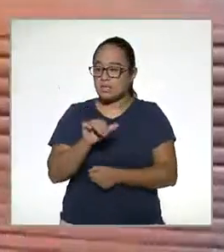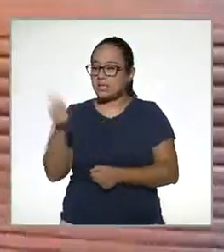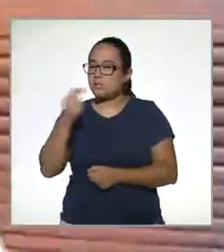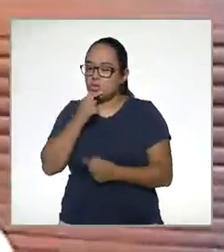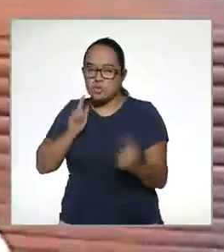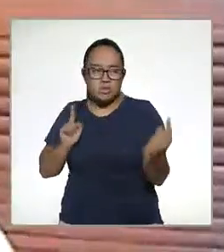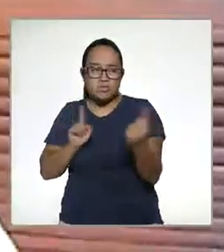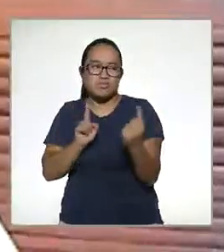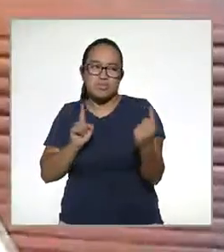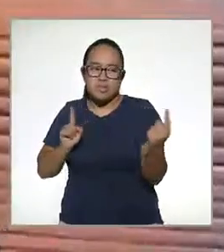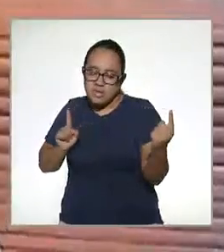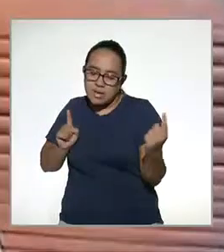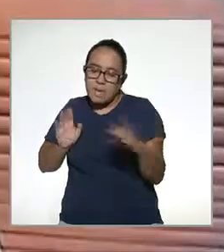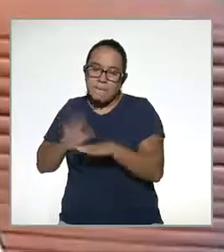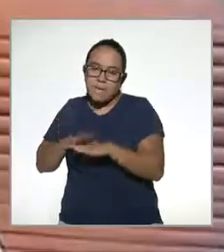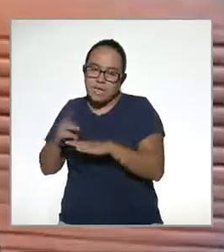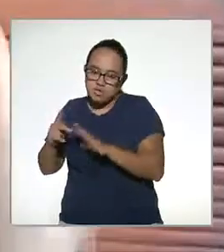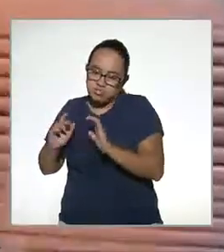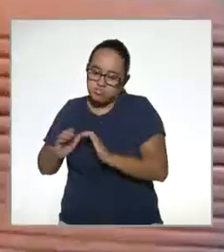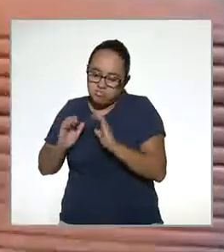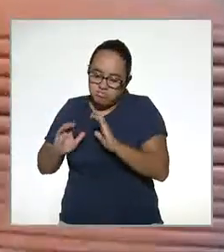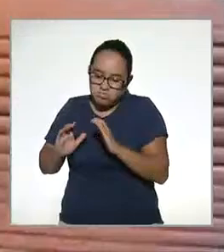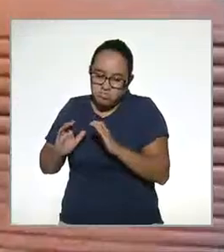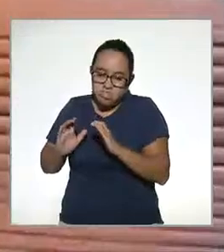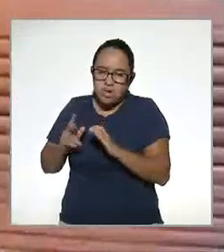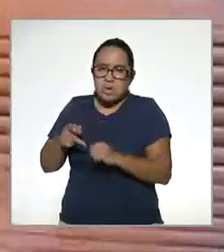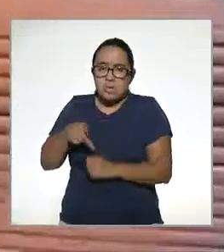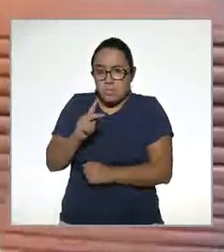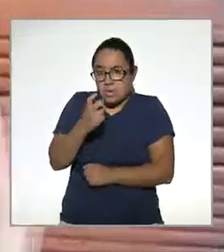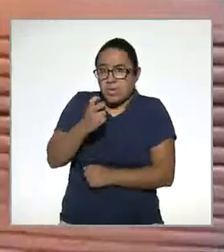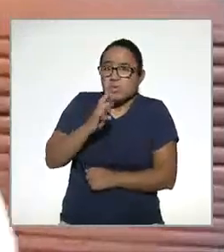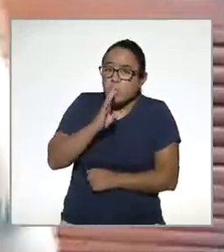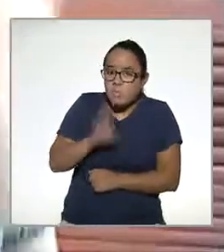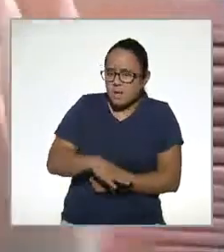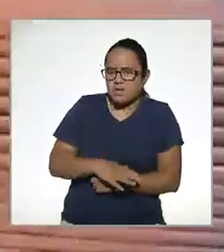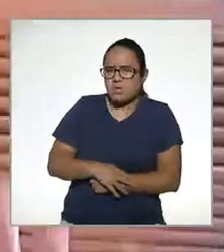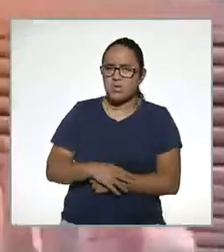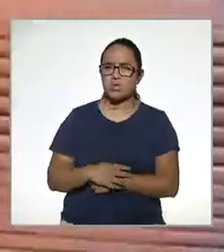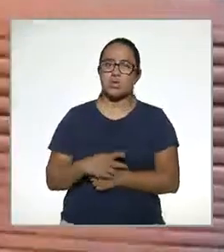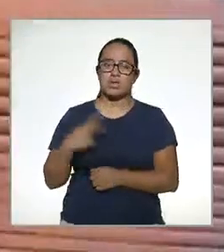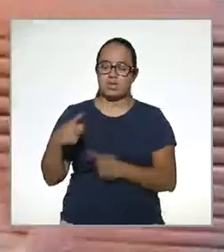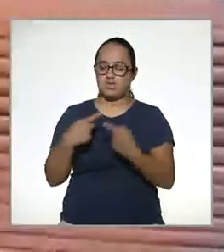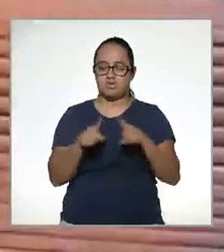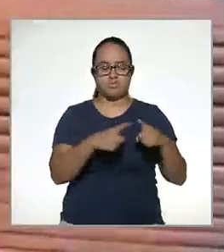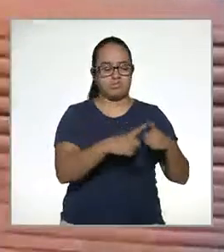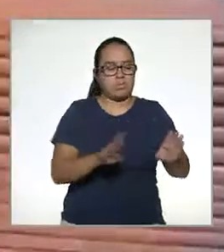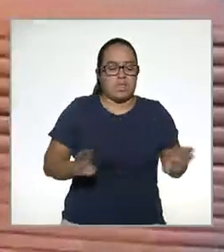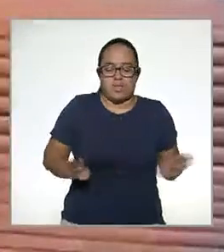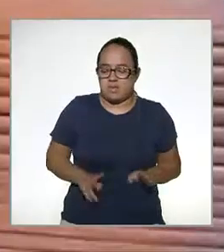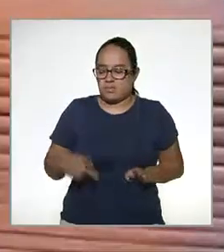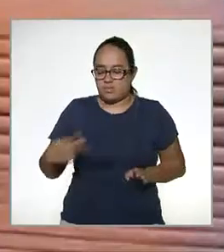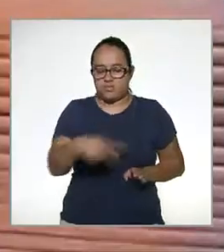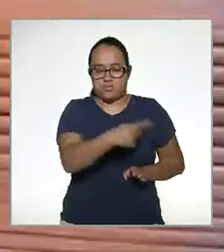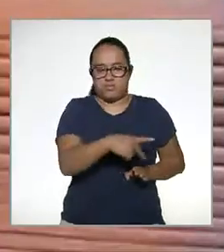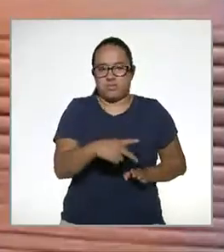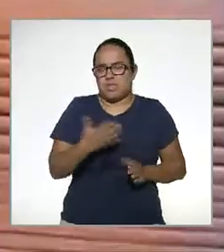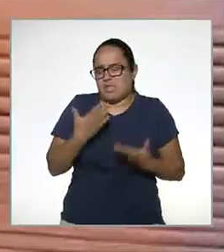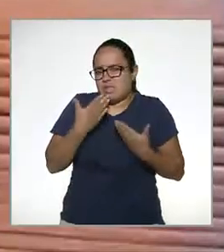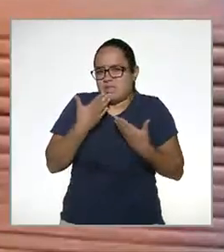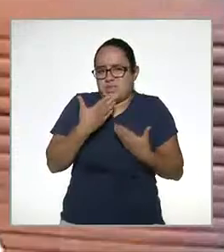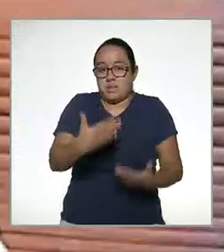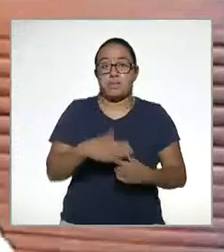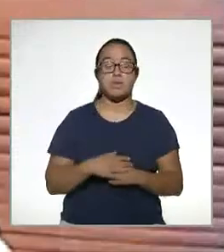introvertido va ser un poco más reservado, más reflexivo, pero eso no está mal, o sea, solamente son diferentes características de personalidad y está bien.